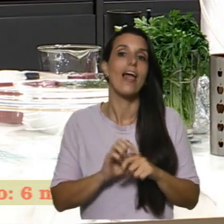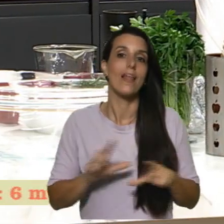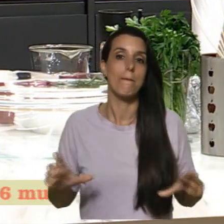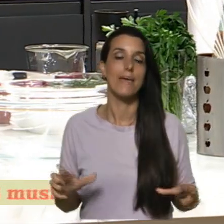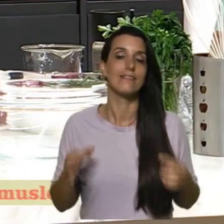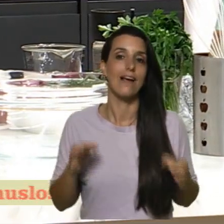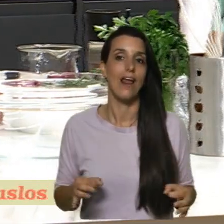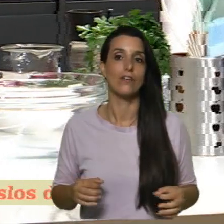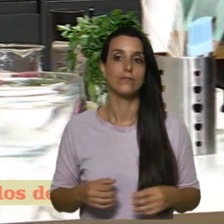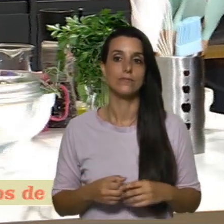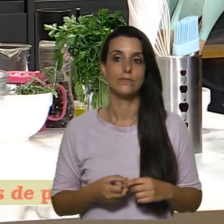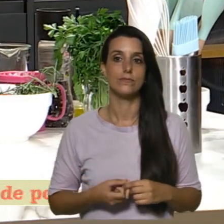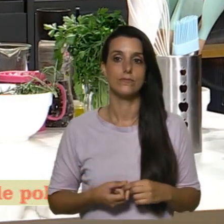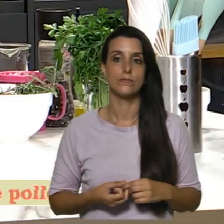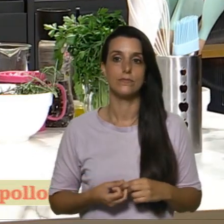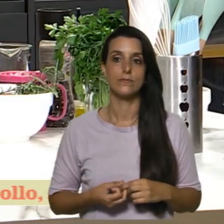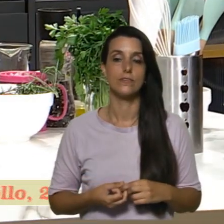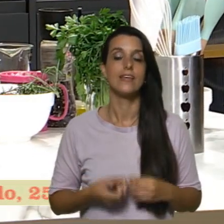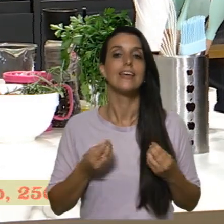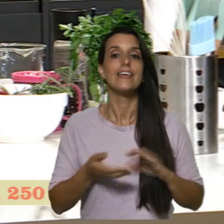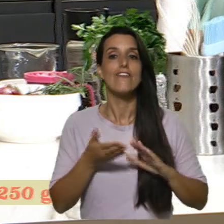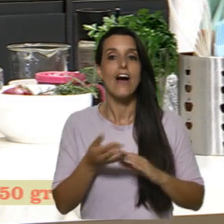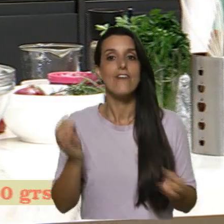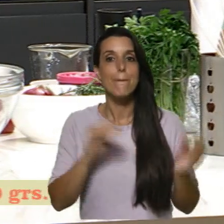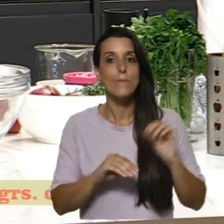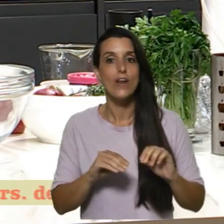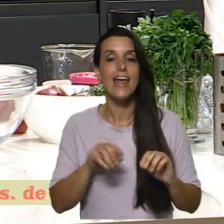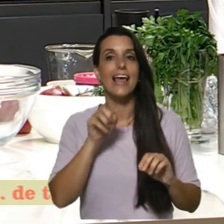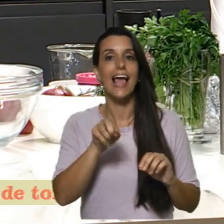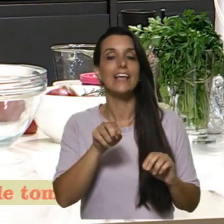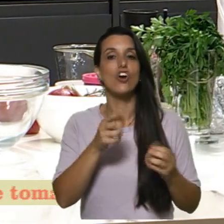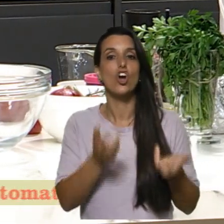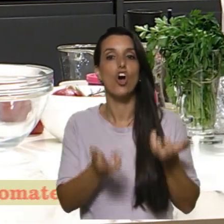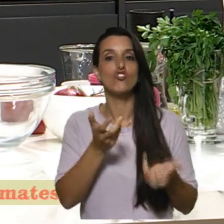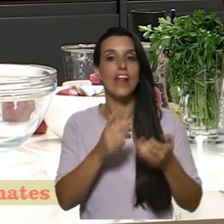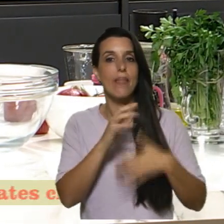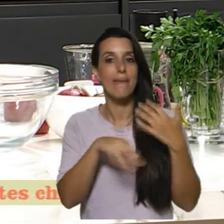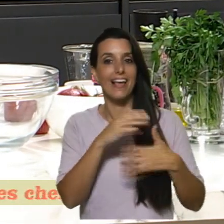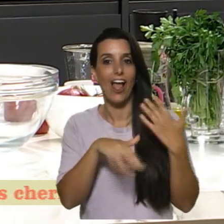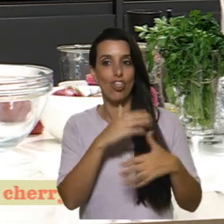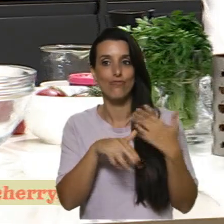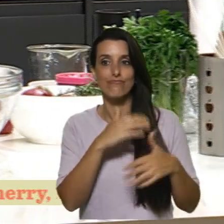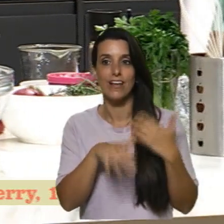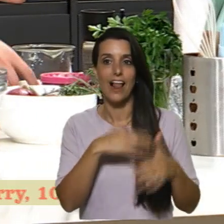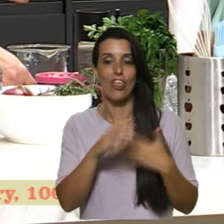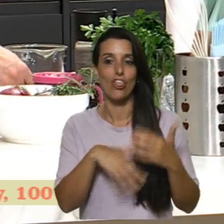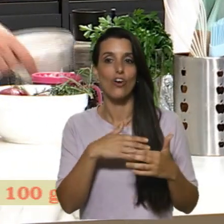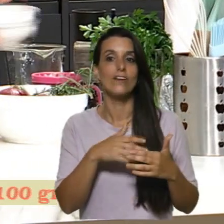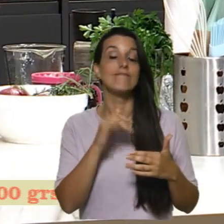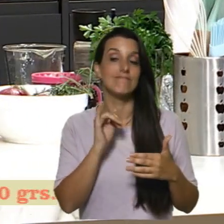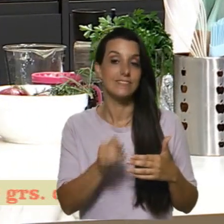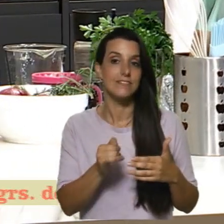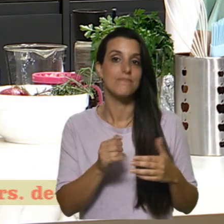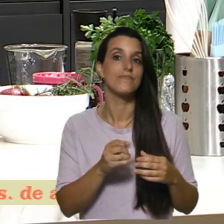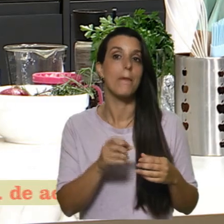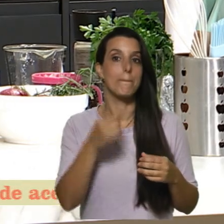exactamente. Muy bien. Exactamente. ¿Y qué le vamos a poner? Eso está cocinado en un menjunje. Que vos decís,